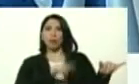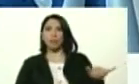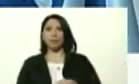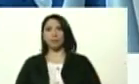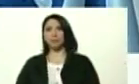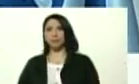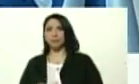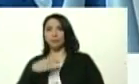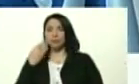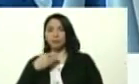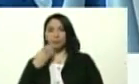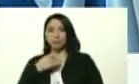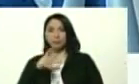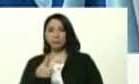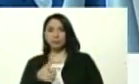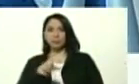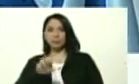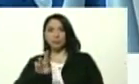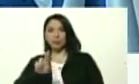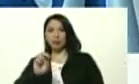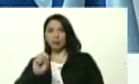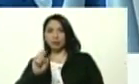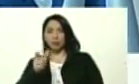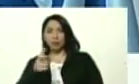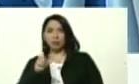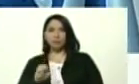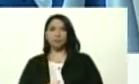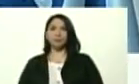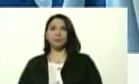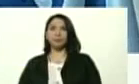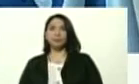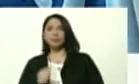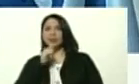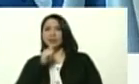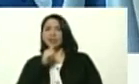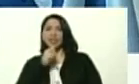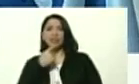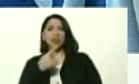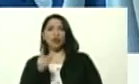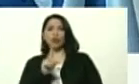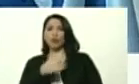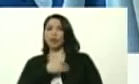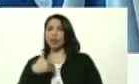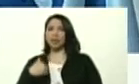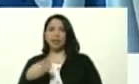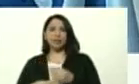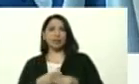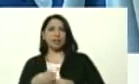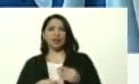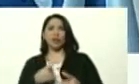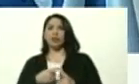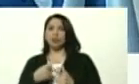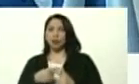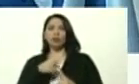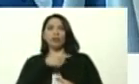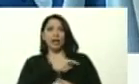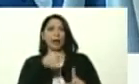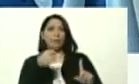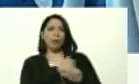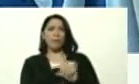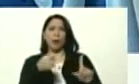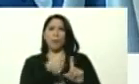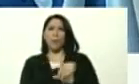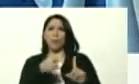entre ellos al adolescente George Soto Berroterán, quien se negó a hacerlo, lo que motivó que fuera también objeto de golpes